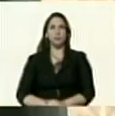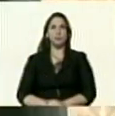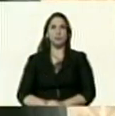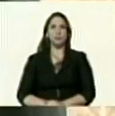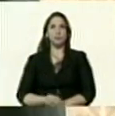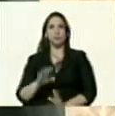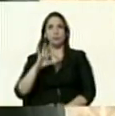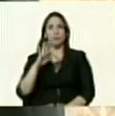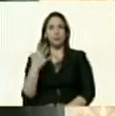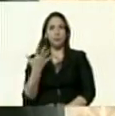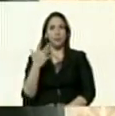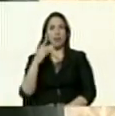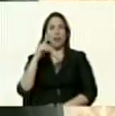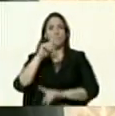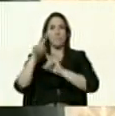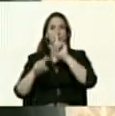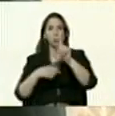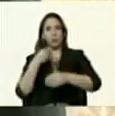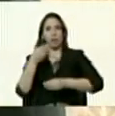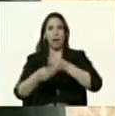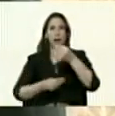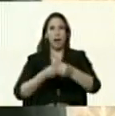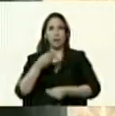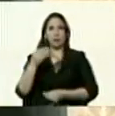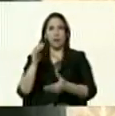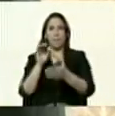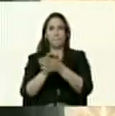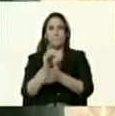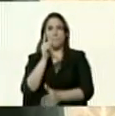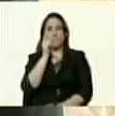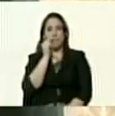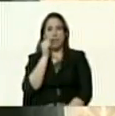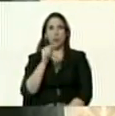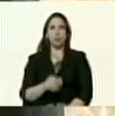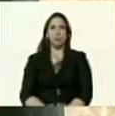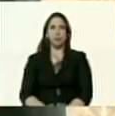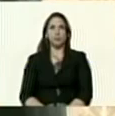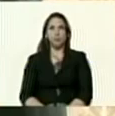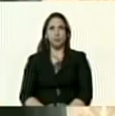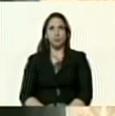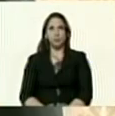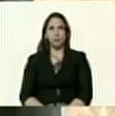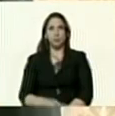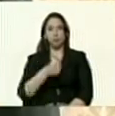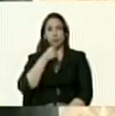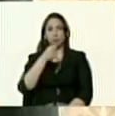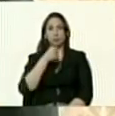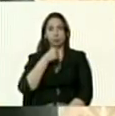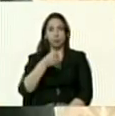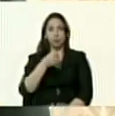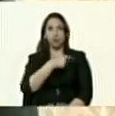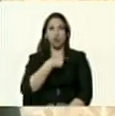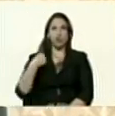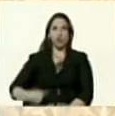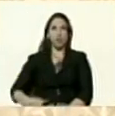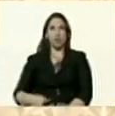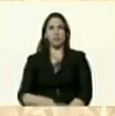La quinta pregunta la realiza el colega Marcos Salgado de la agencia Xinhua de la República Popular